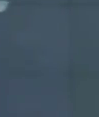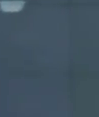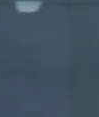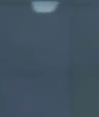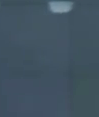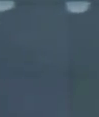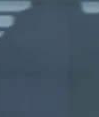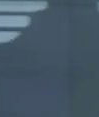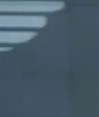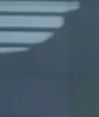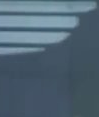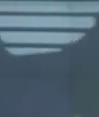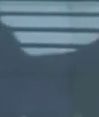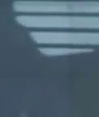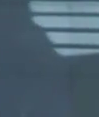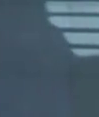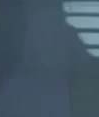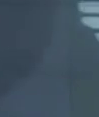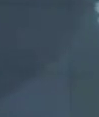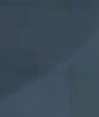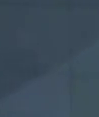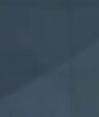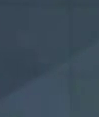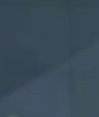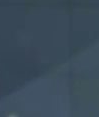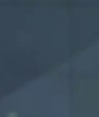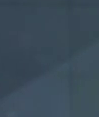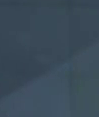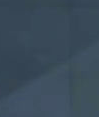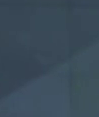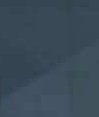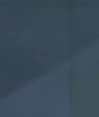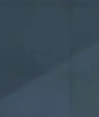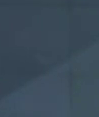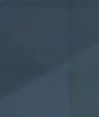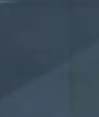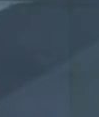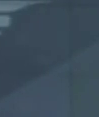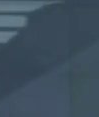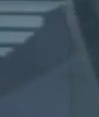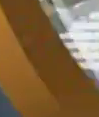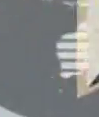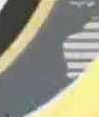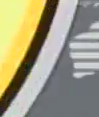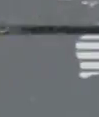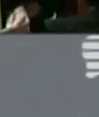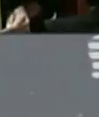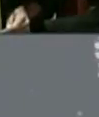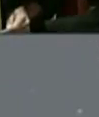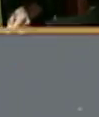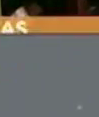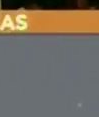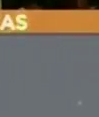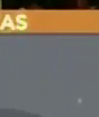ofrece declaraciones a esta hora. Desde allí nos reporta nuestra compañera Andrea López. Andrea, te escuchamos.